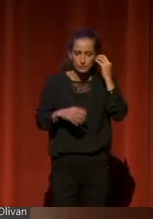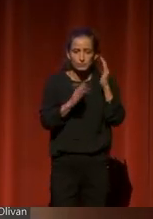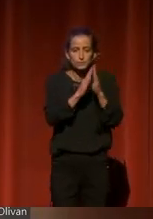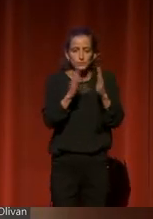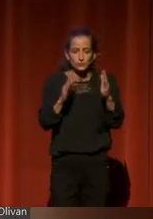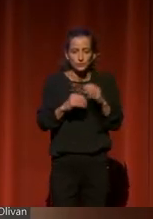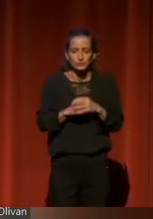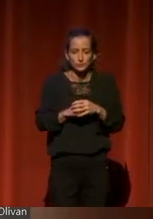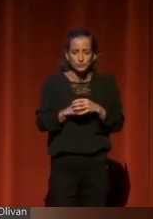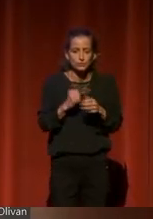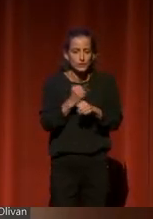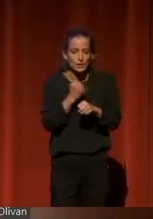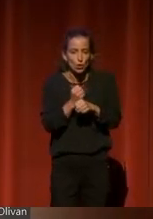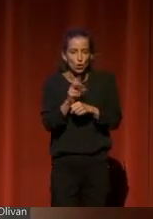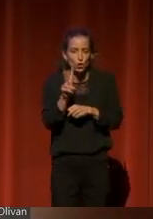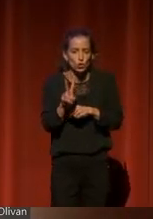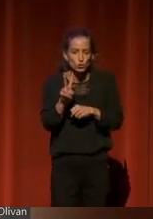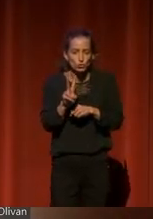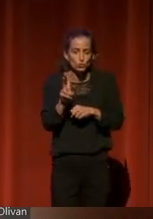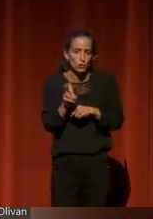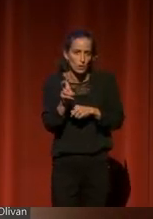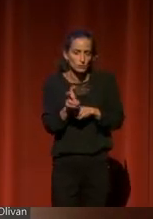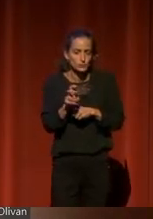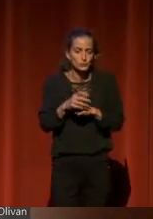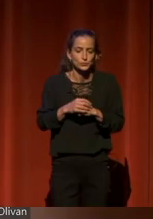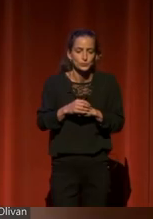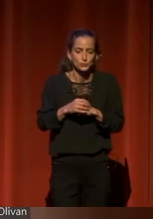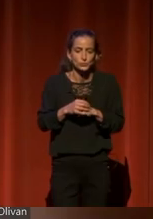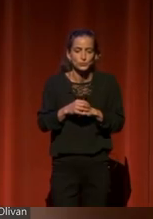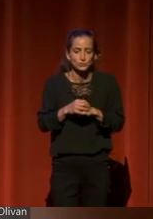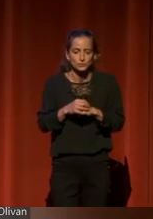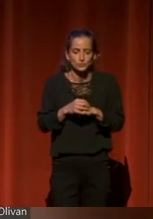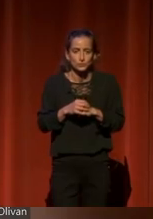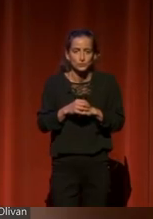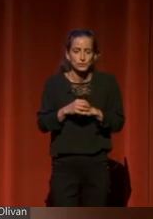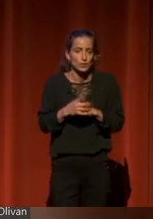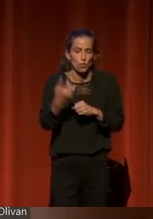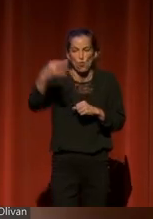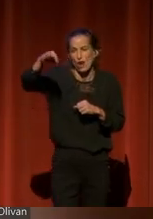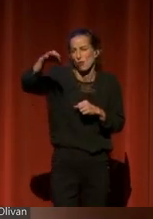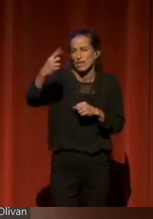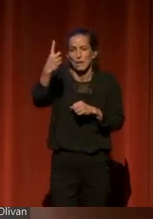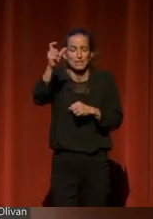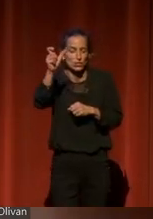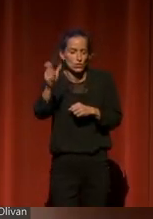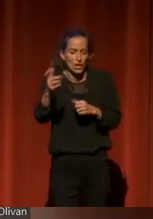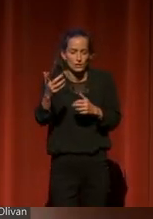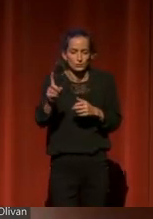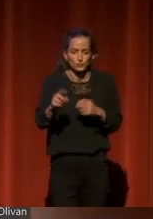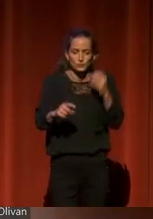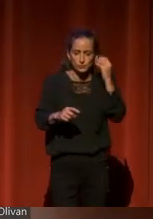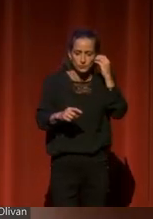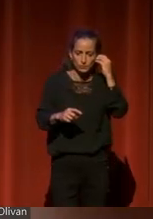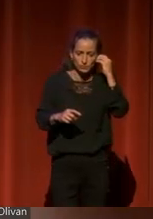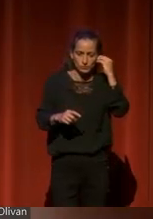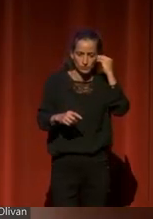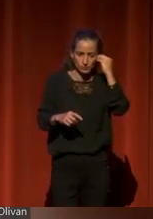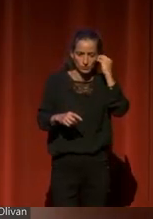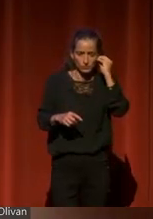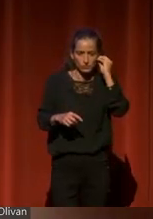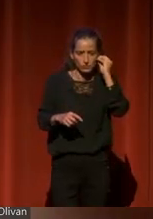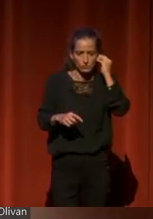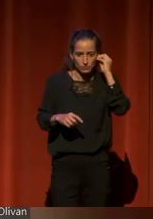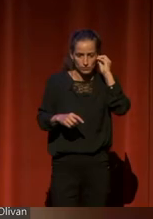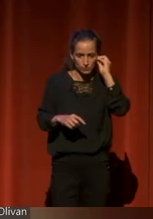incluso a una microbiblioteca con una única persona no porque lo de los roles no va de que tengamos que tener esas